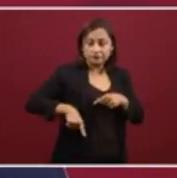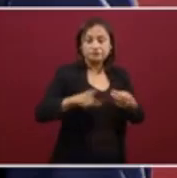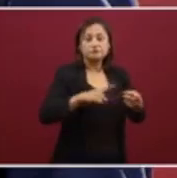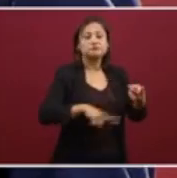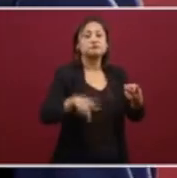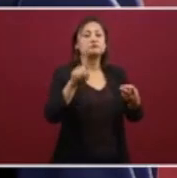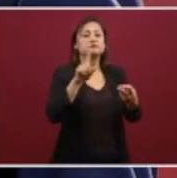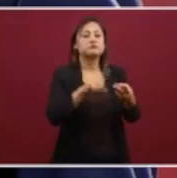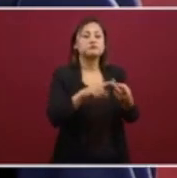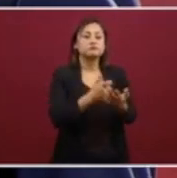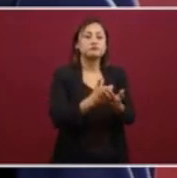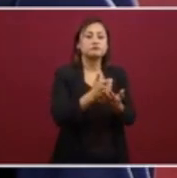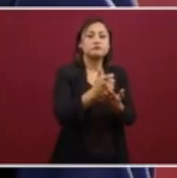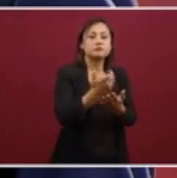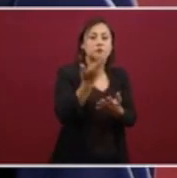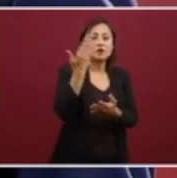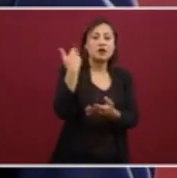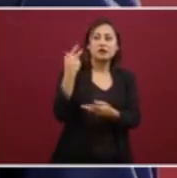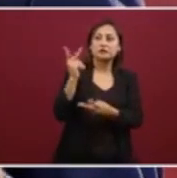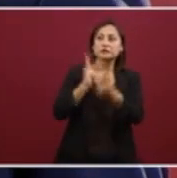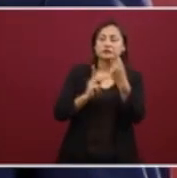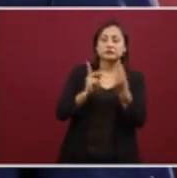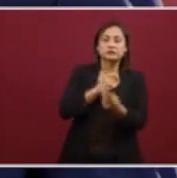pago de intereses de deuda,